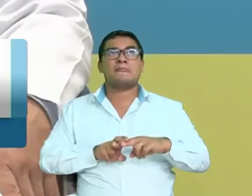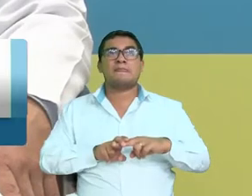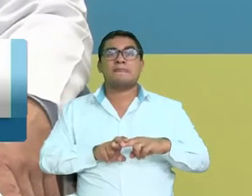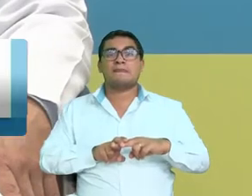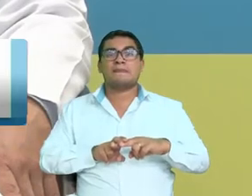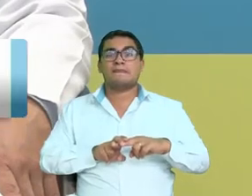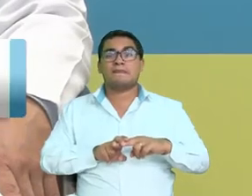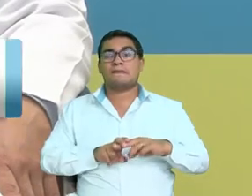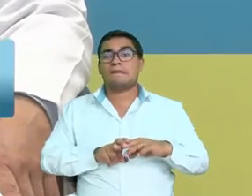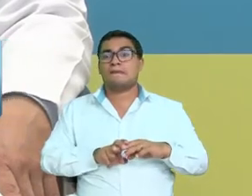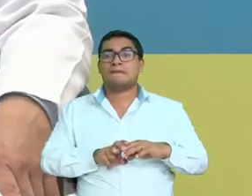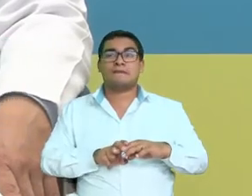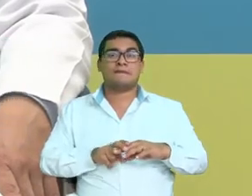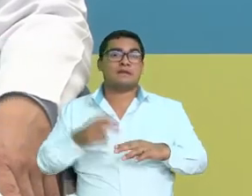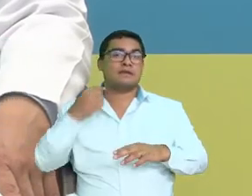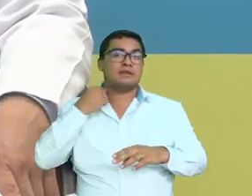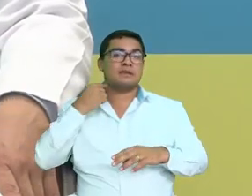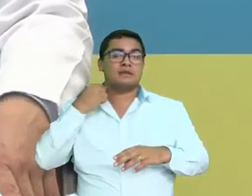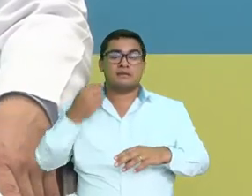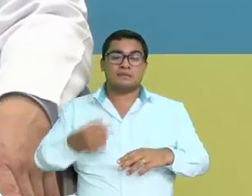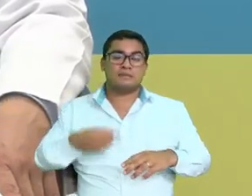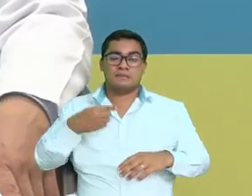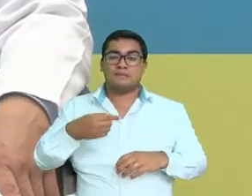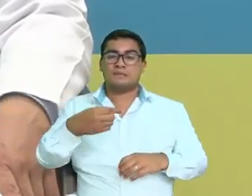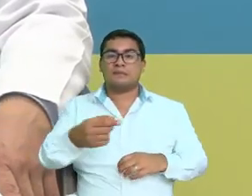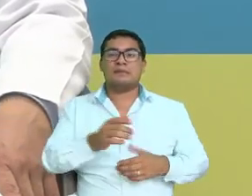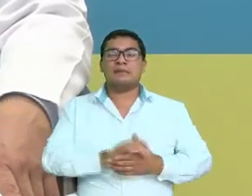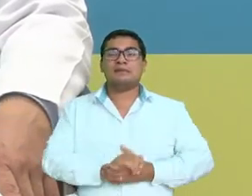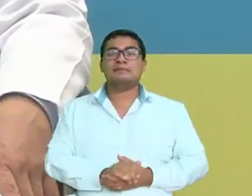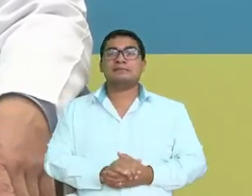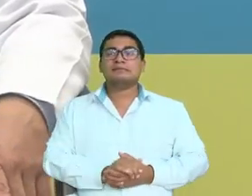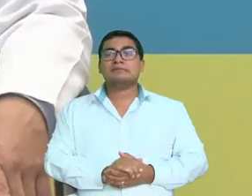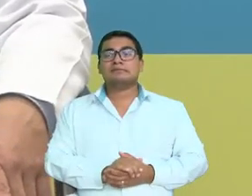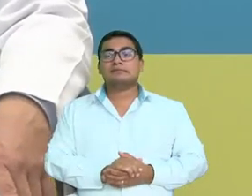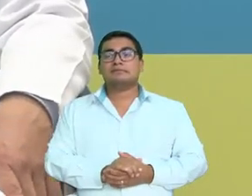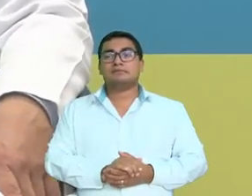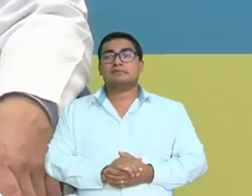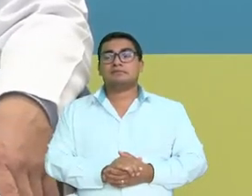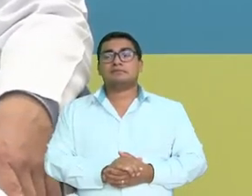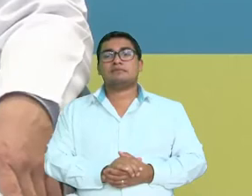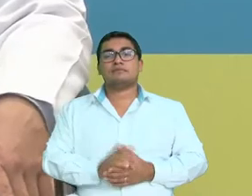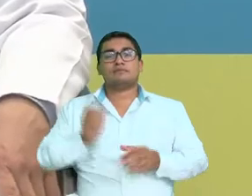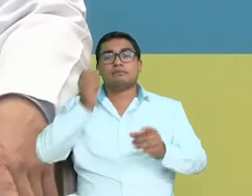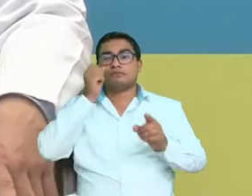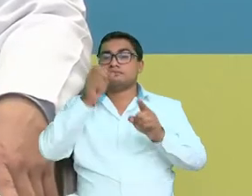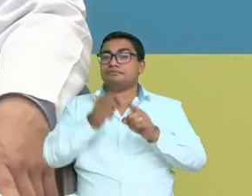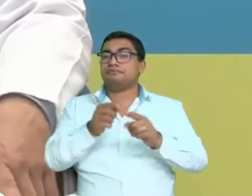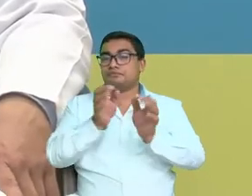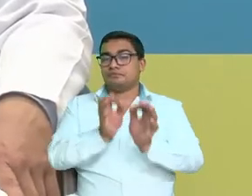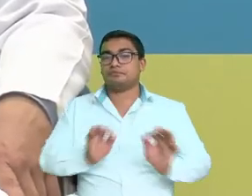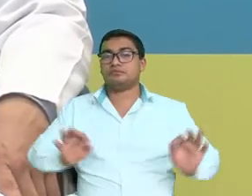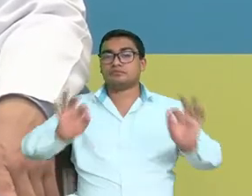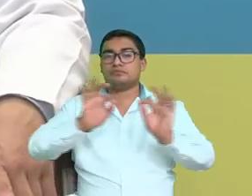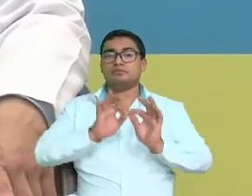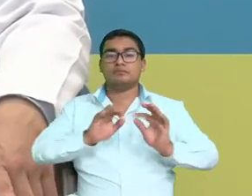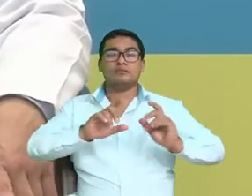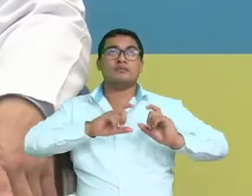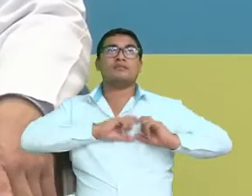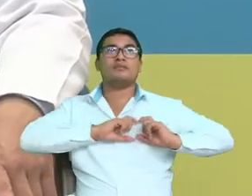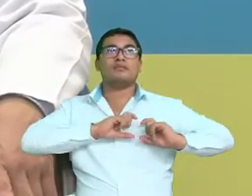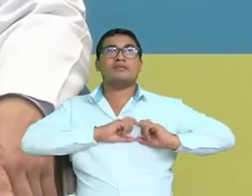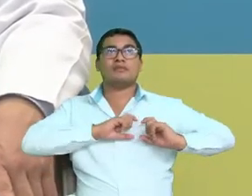100.000 latidos vas a tener 100.000 ciclos. Uh-huh. Es decir, ese es el objetivo principal del corazón. Lógicamente,